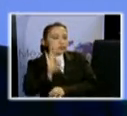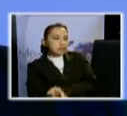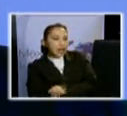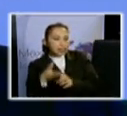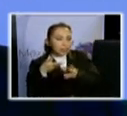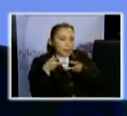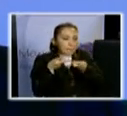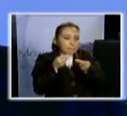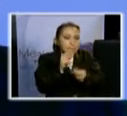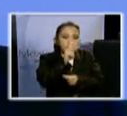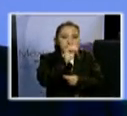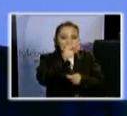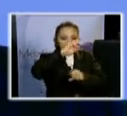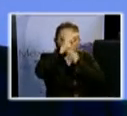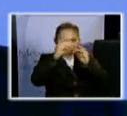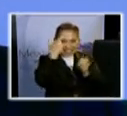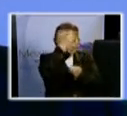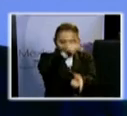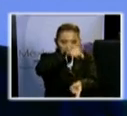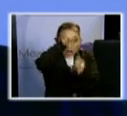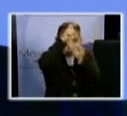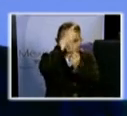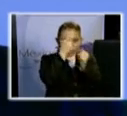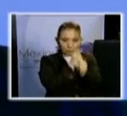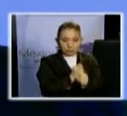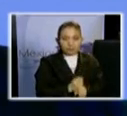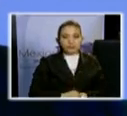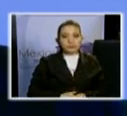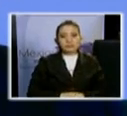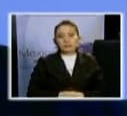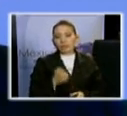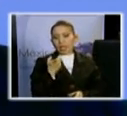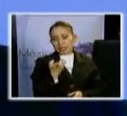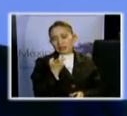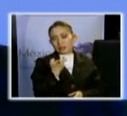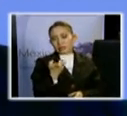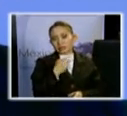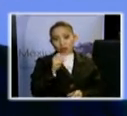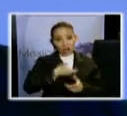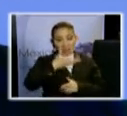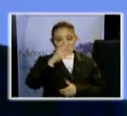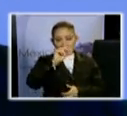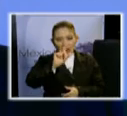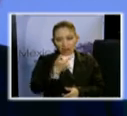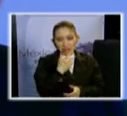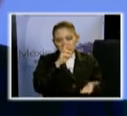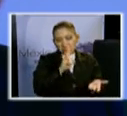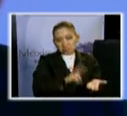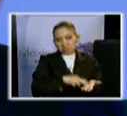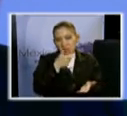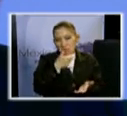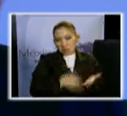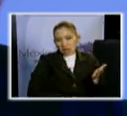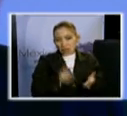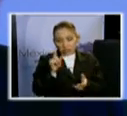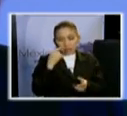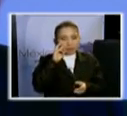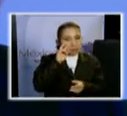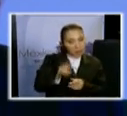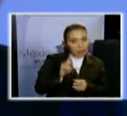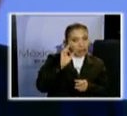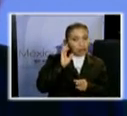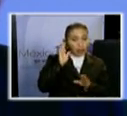0.06% del PIB global anualmente. Y eso obviamente no es caro, no es un precio demasiado caro, sobre todo si consideran